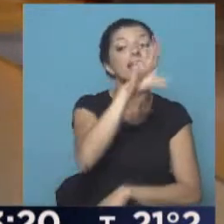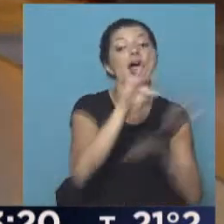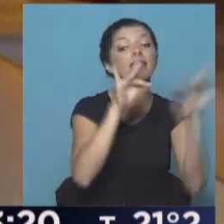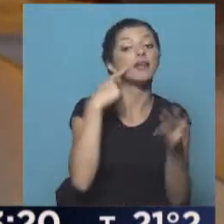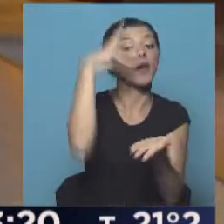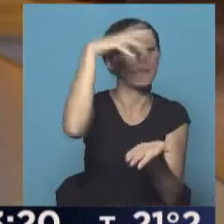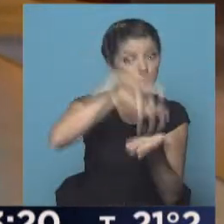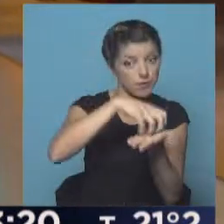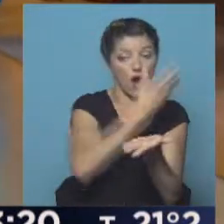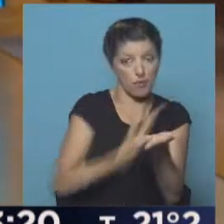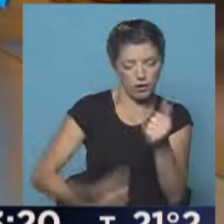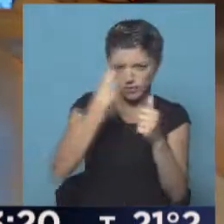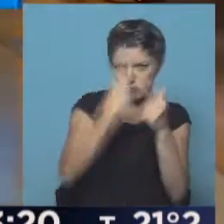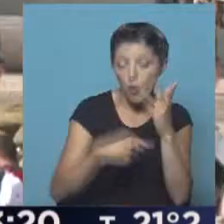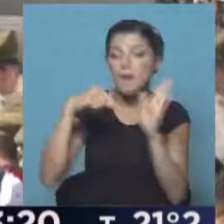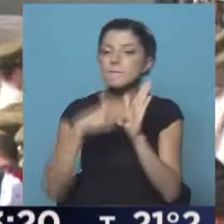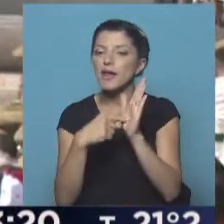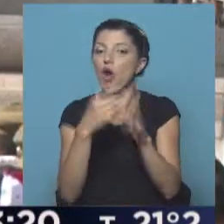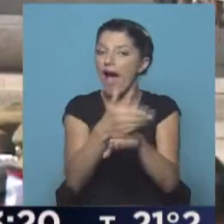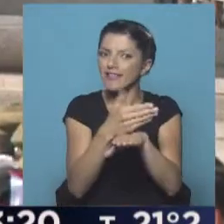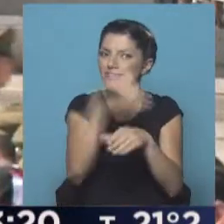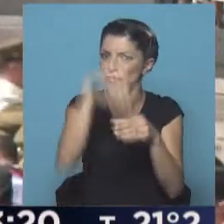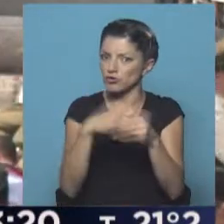en las vísperas hubo muchas novedades.